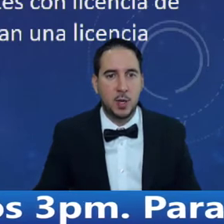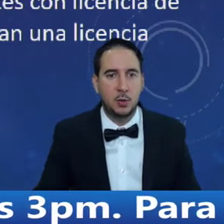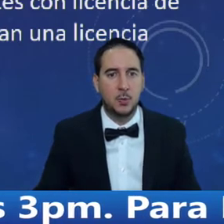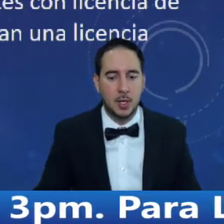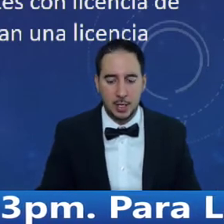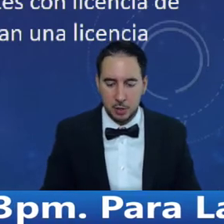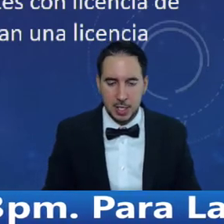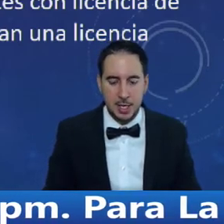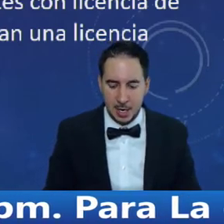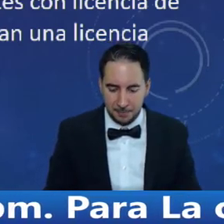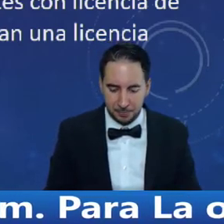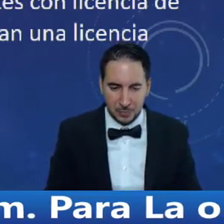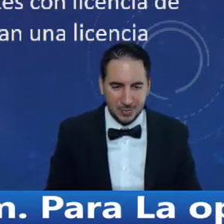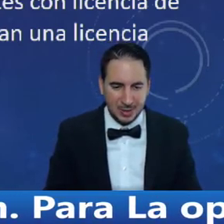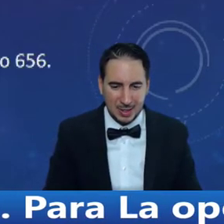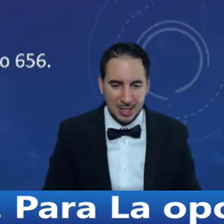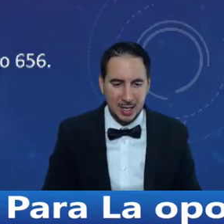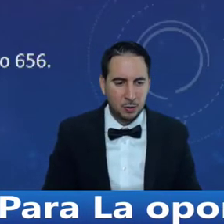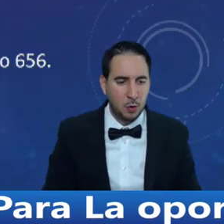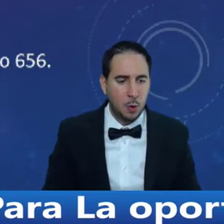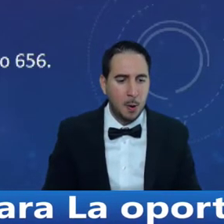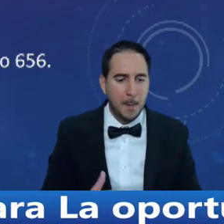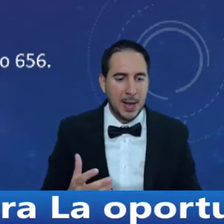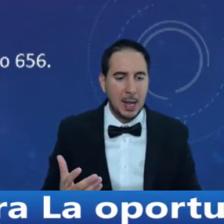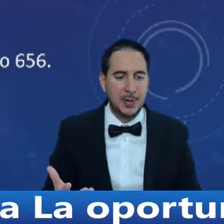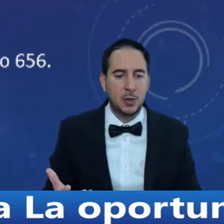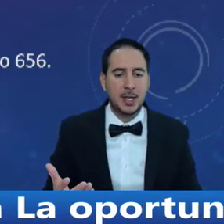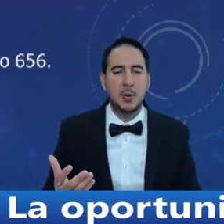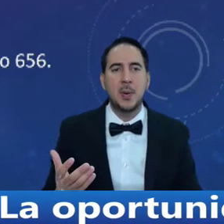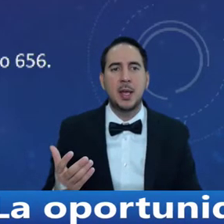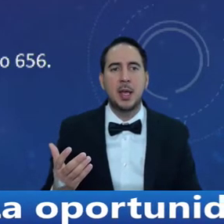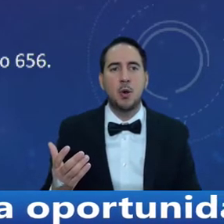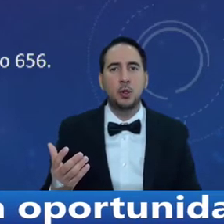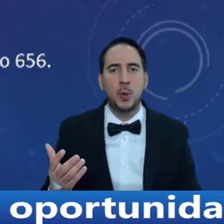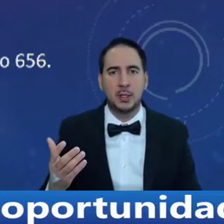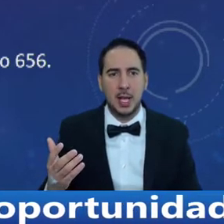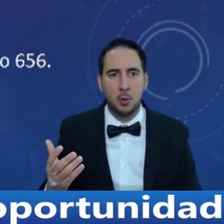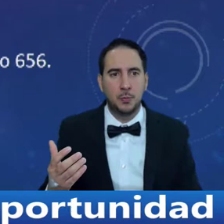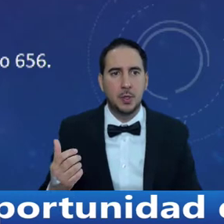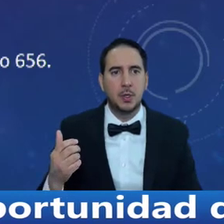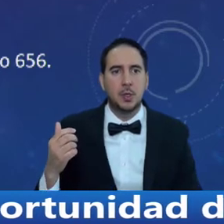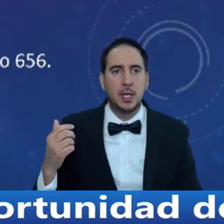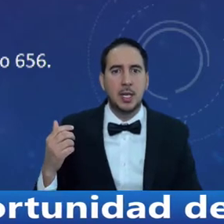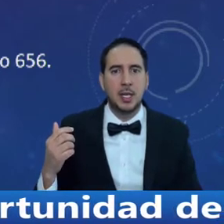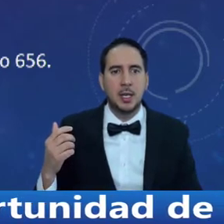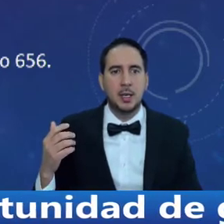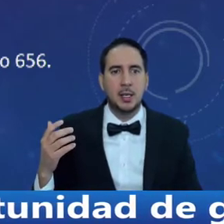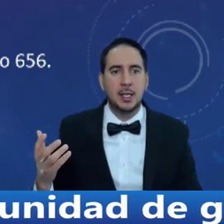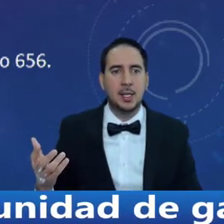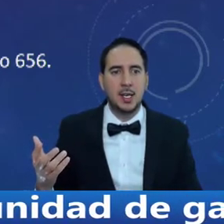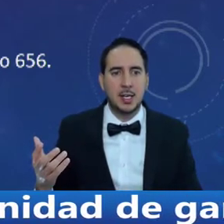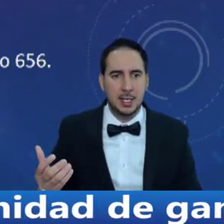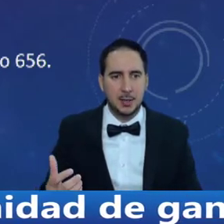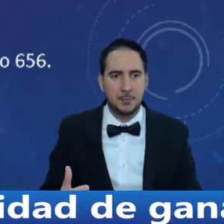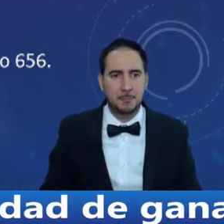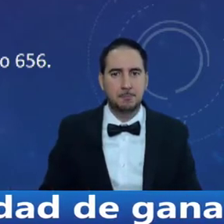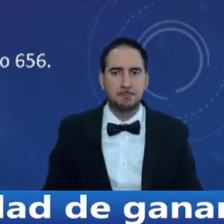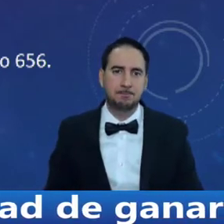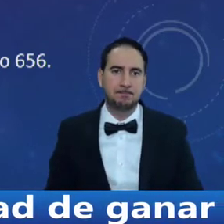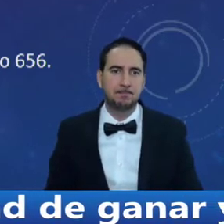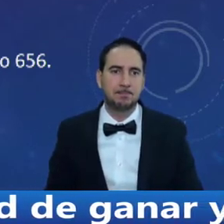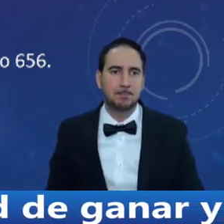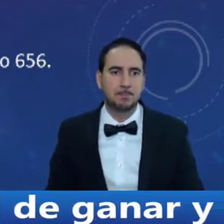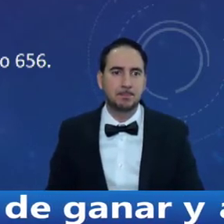va a estar ayudando. Entonces, Andrea, esto, para las personas que viven en otro estado, ¿qué tienen que hacer?